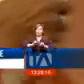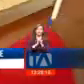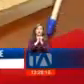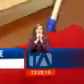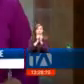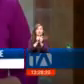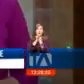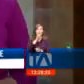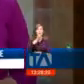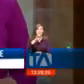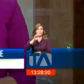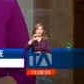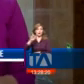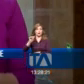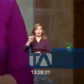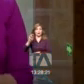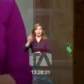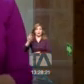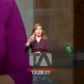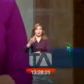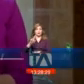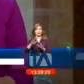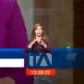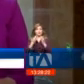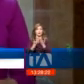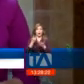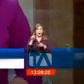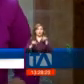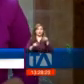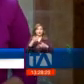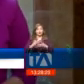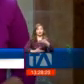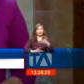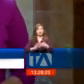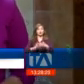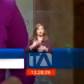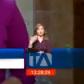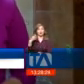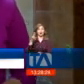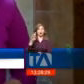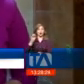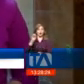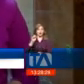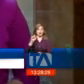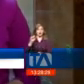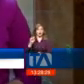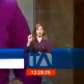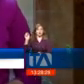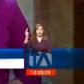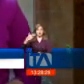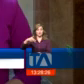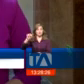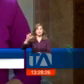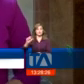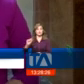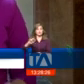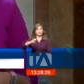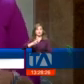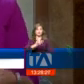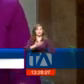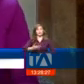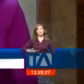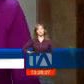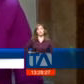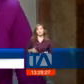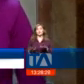de Villamar. En la comisión también se expusieron algunos documentos que señalan a Rosa Chalá, vicepresidenta del Consejo de Participación Ciudadana, en